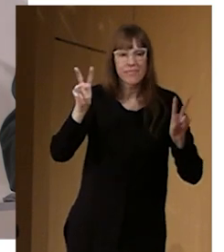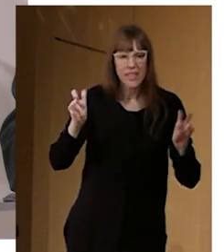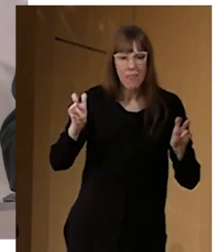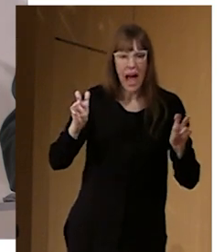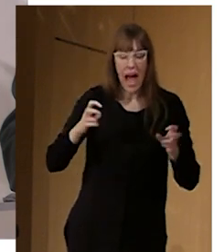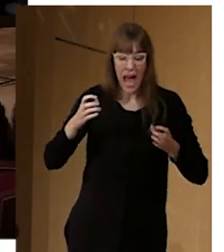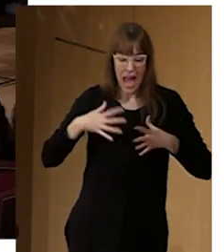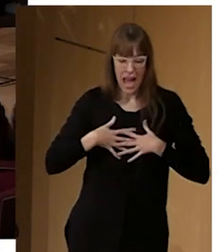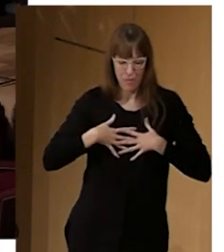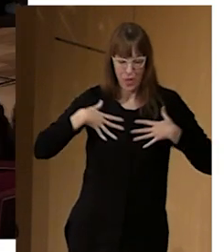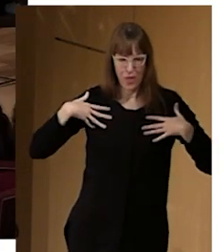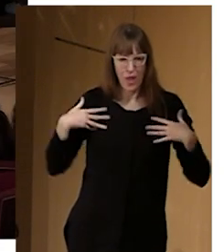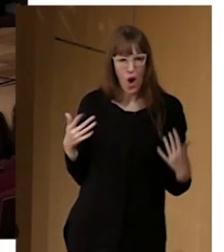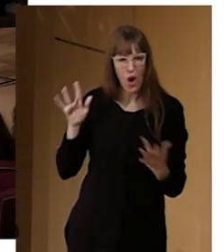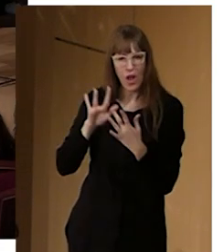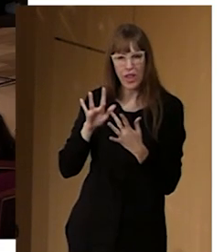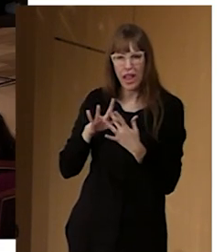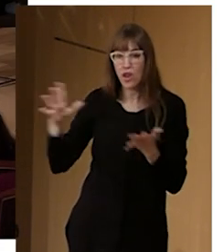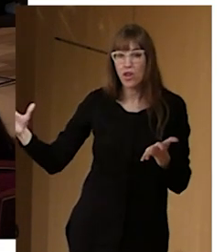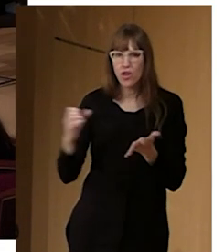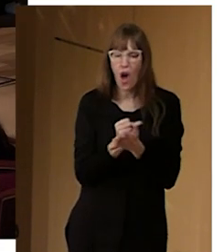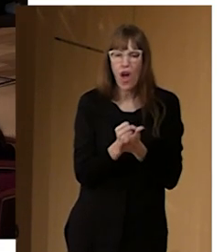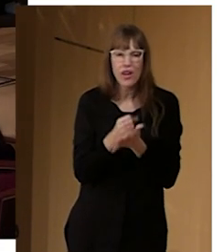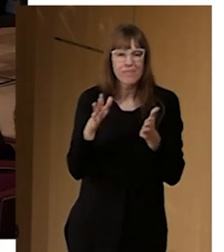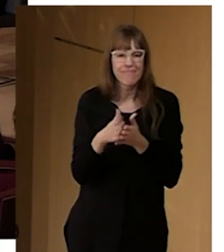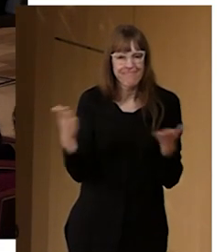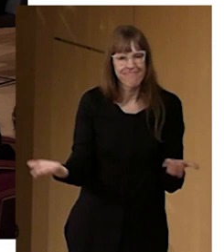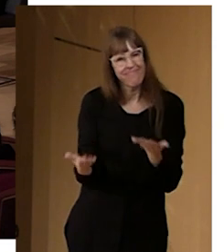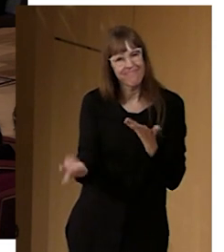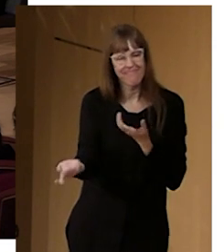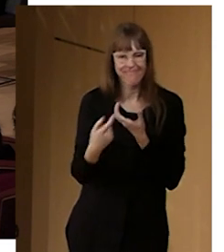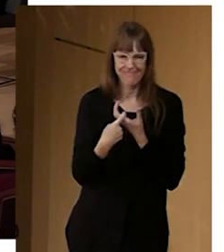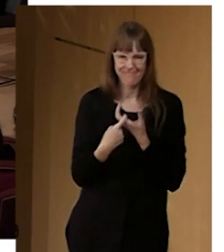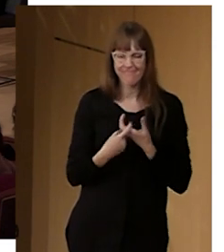emoción estáis todos invitados Gracias Rogel